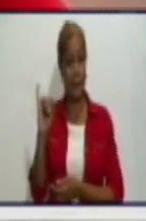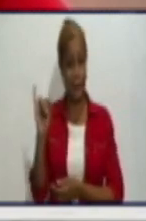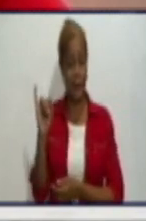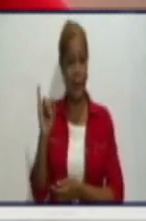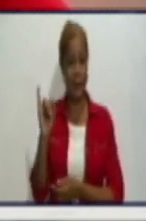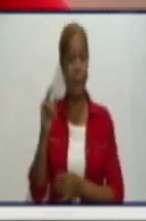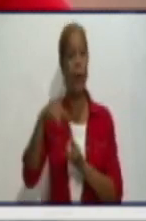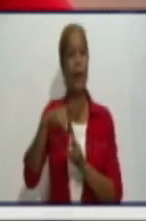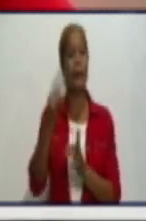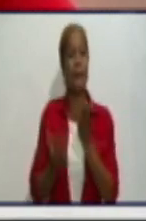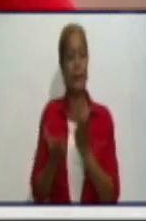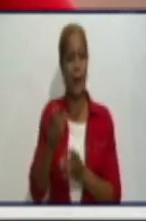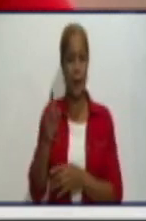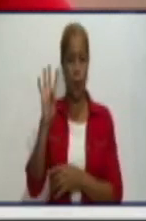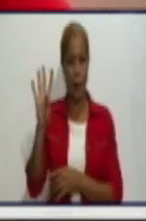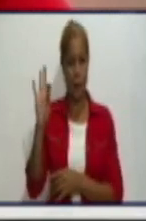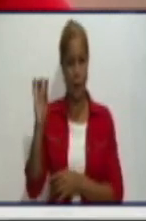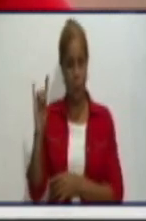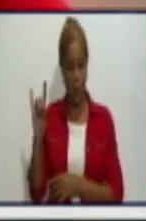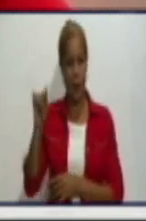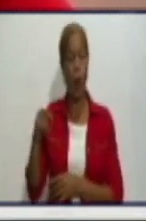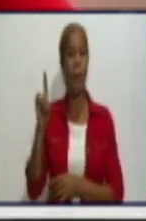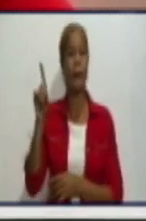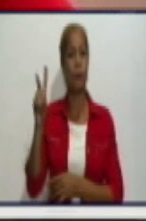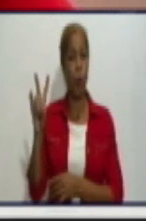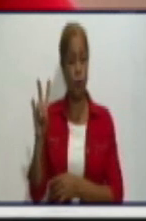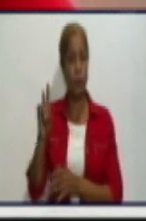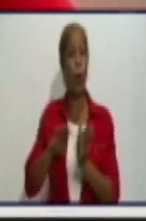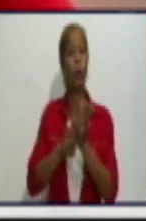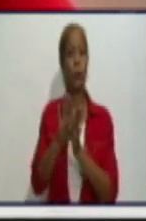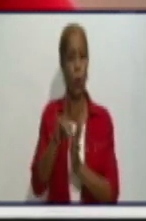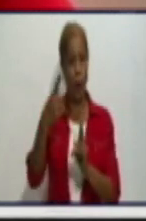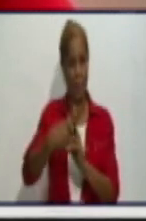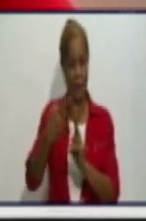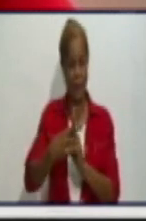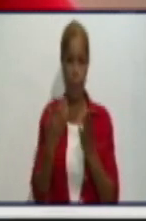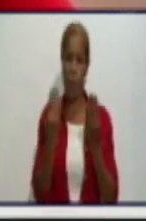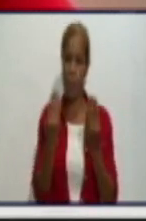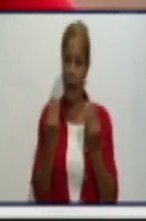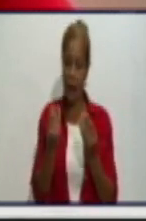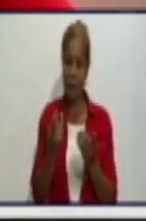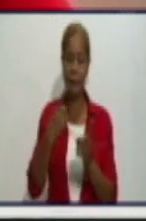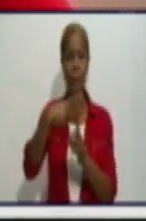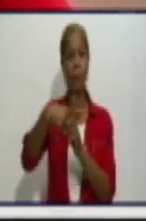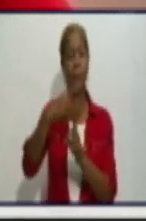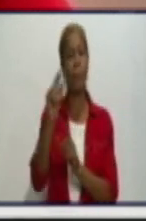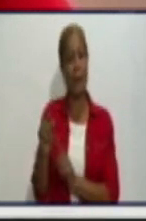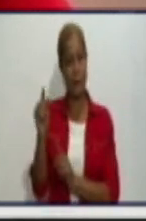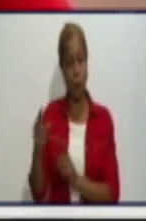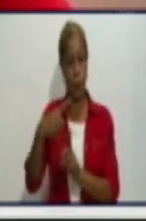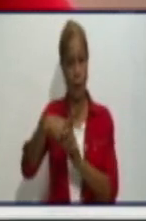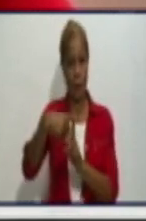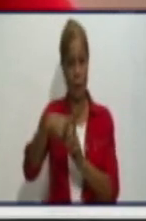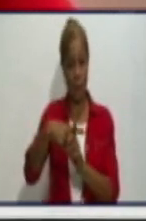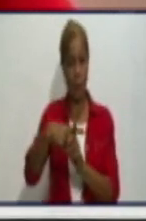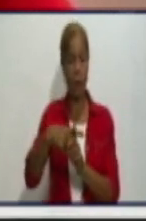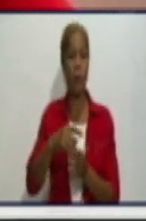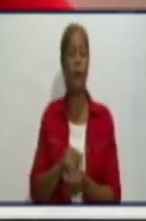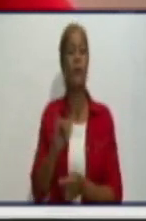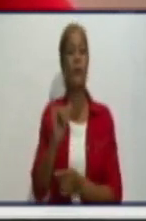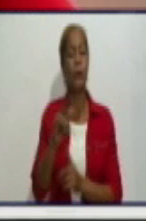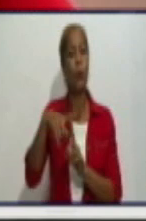69,2 siendo el municipio bayamo que acumula el mayor número de caso en los últimos 15 días con 361 y